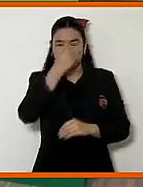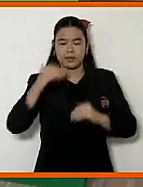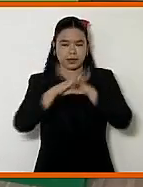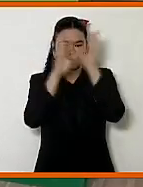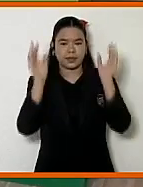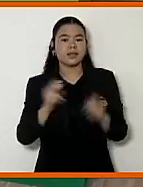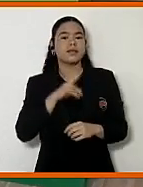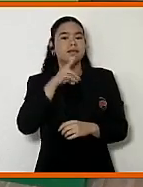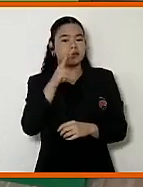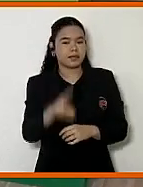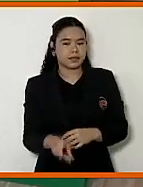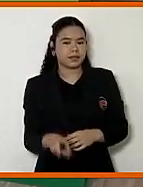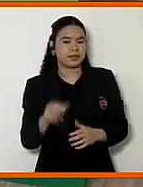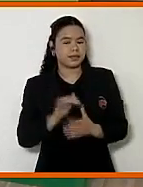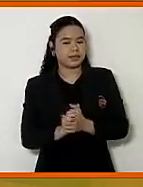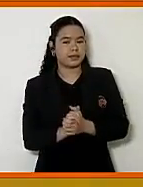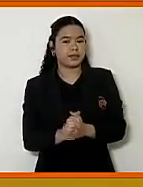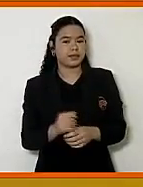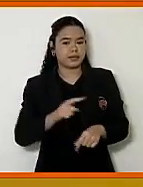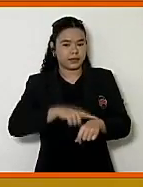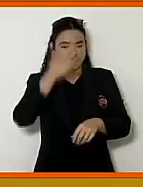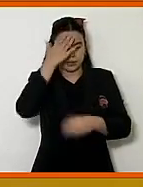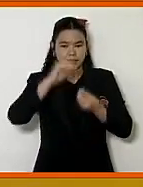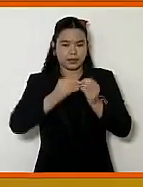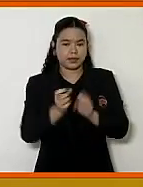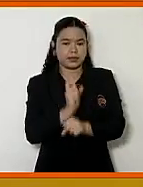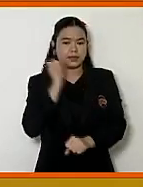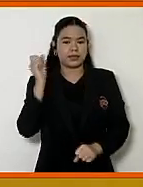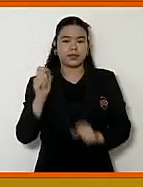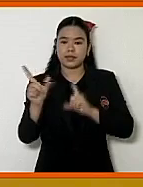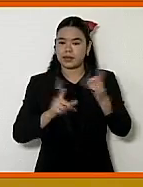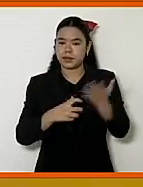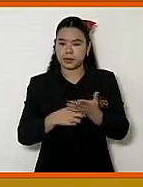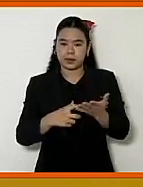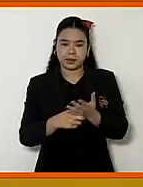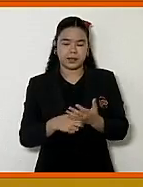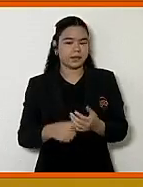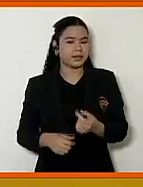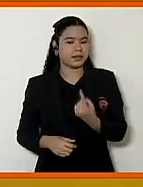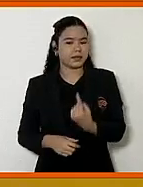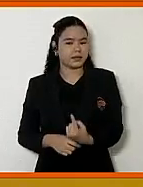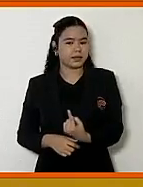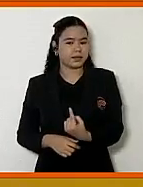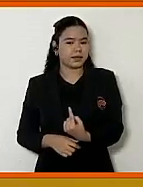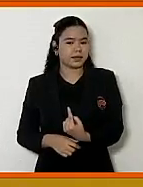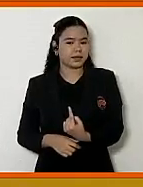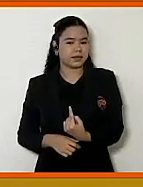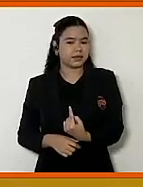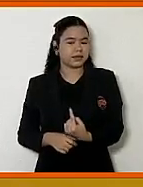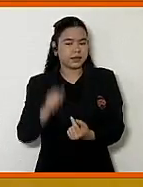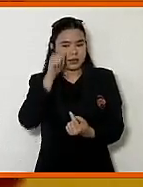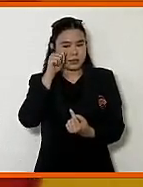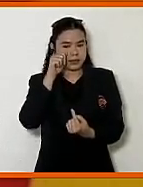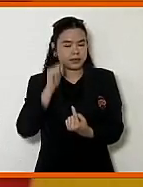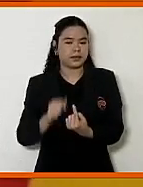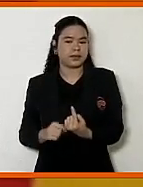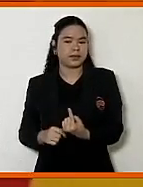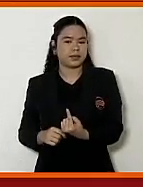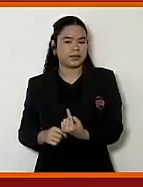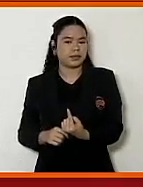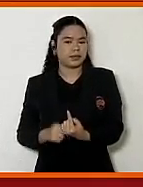se te hagan realidad viene su primer dígito en tu boleta en mano porque este es atentos